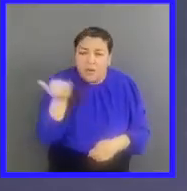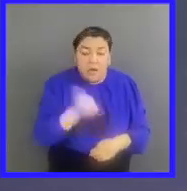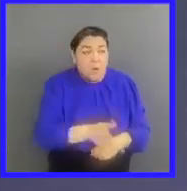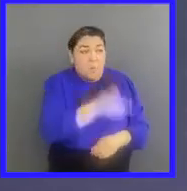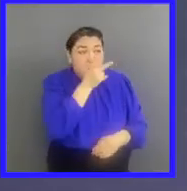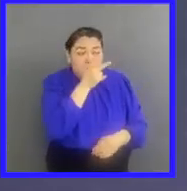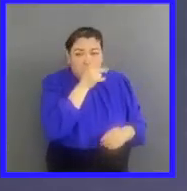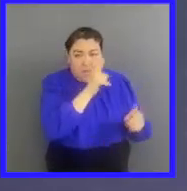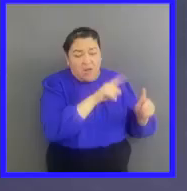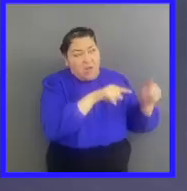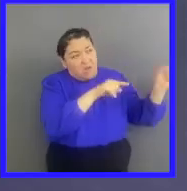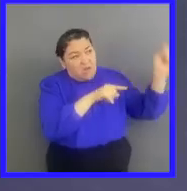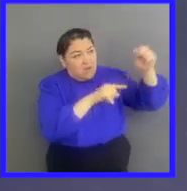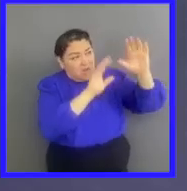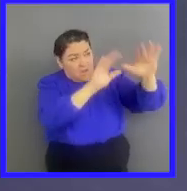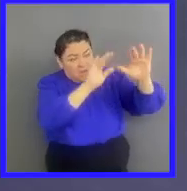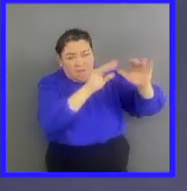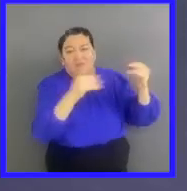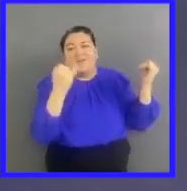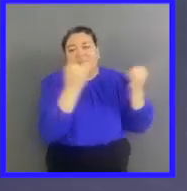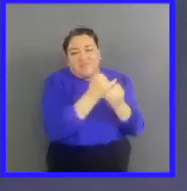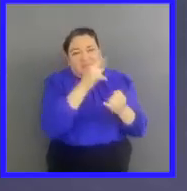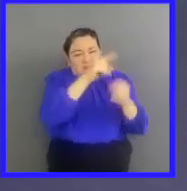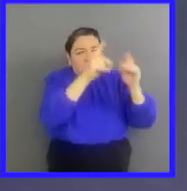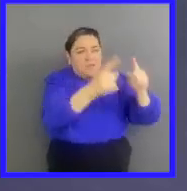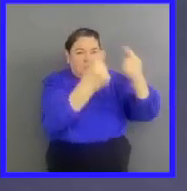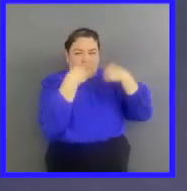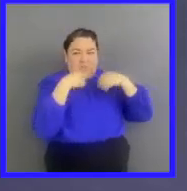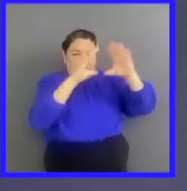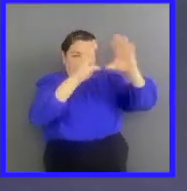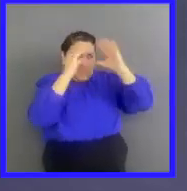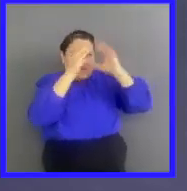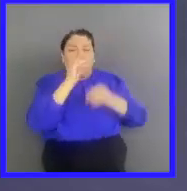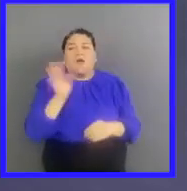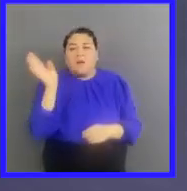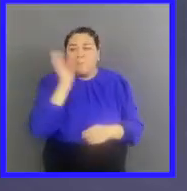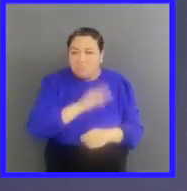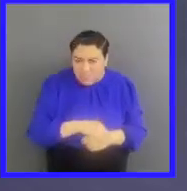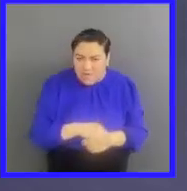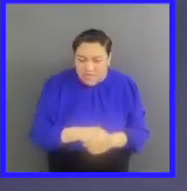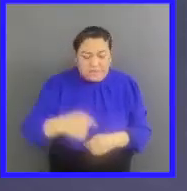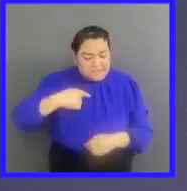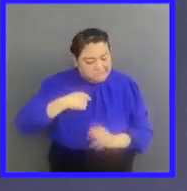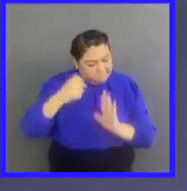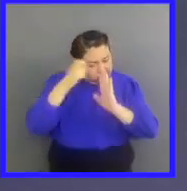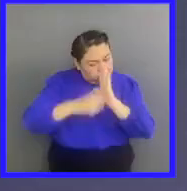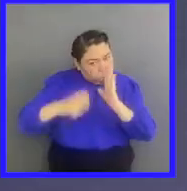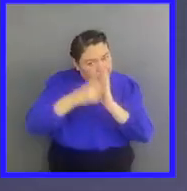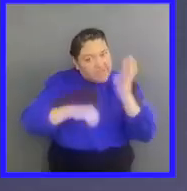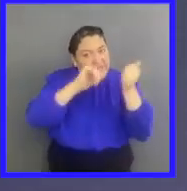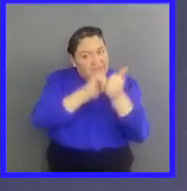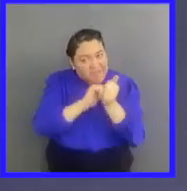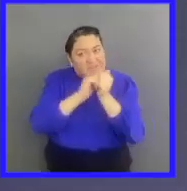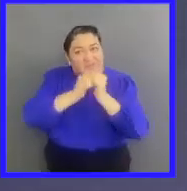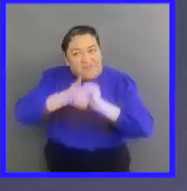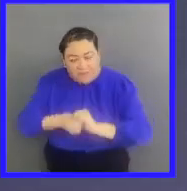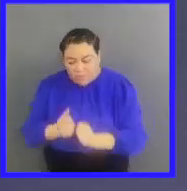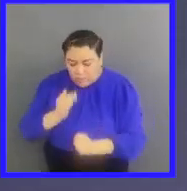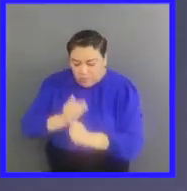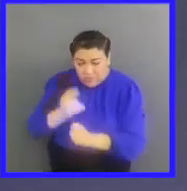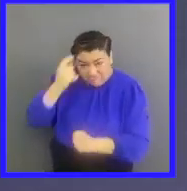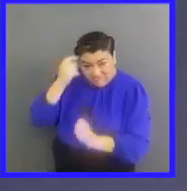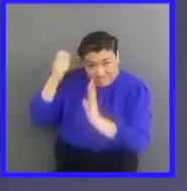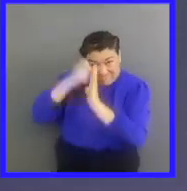educados, entonces nos están educando pues de la misma manera, pero entonces ahorita hay que reeducarnos,